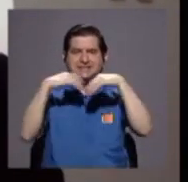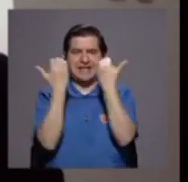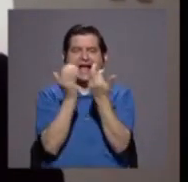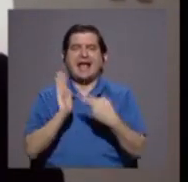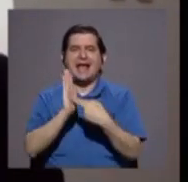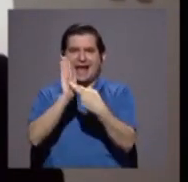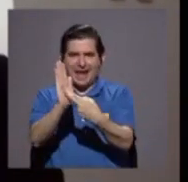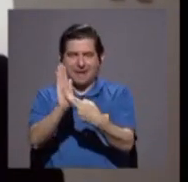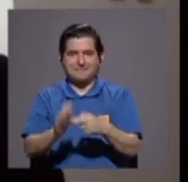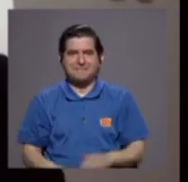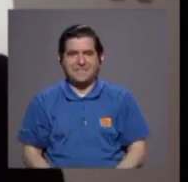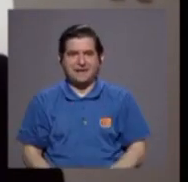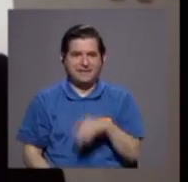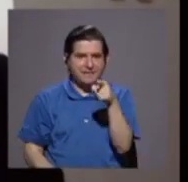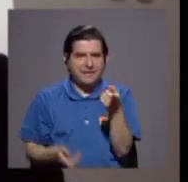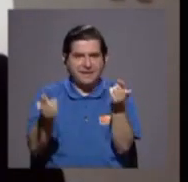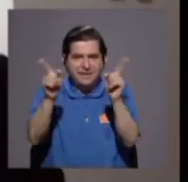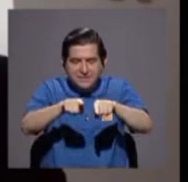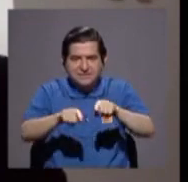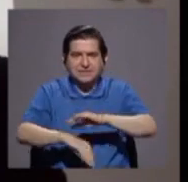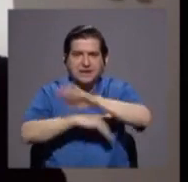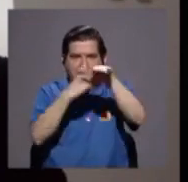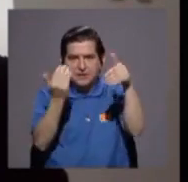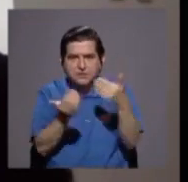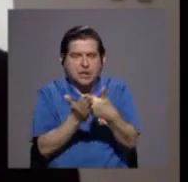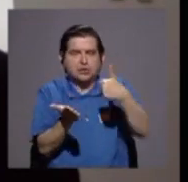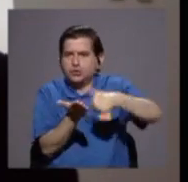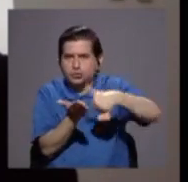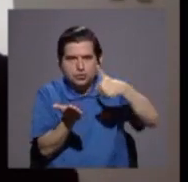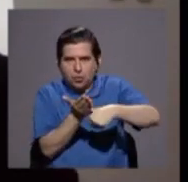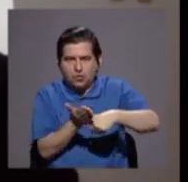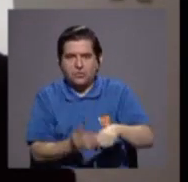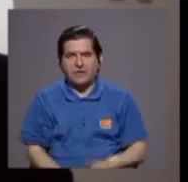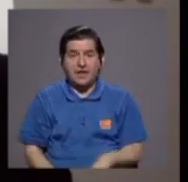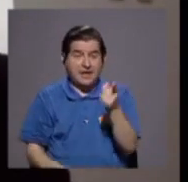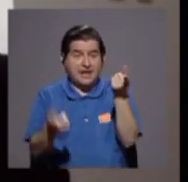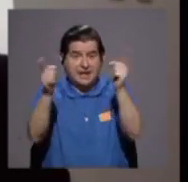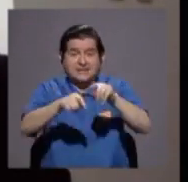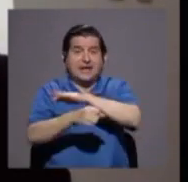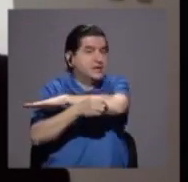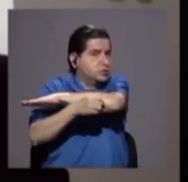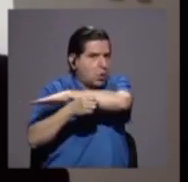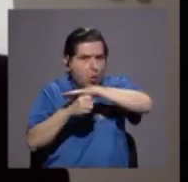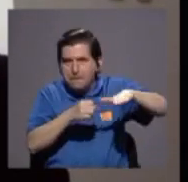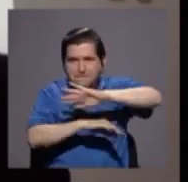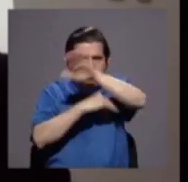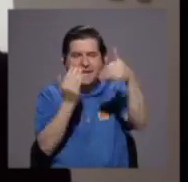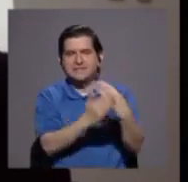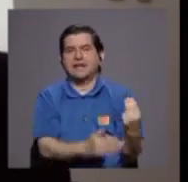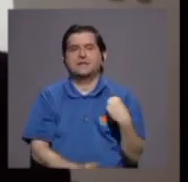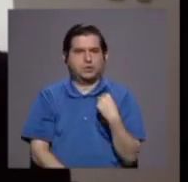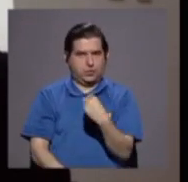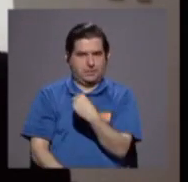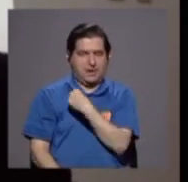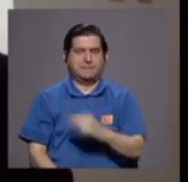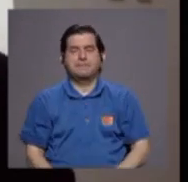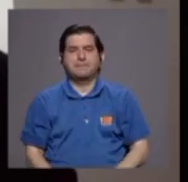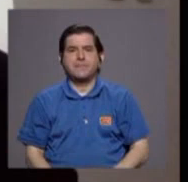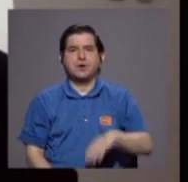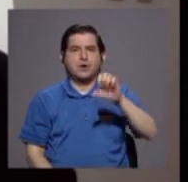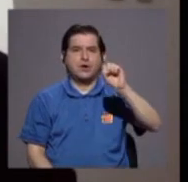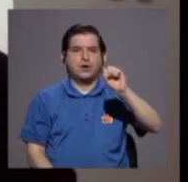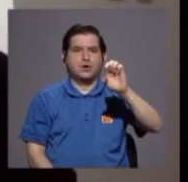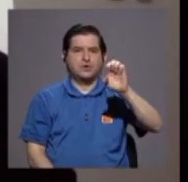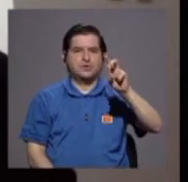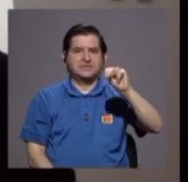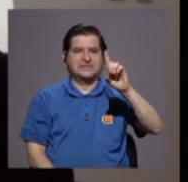Representantes pues se presenta toda la elección, o sea, es una elección completa de todos los miembros, y en el Senado es un